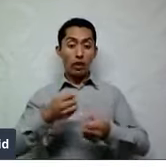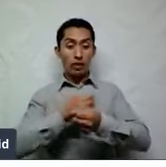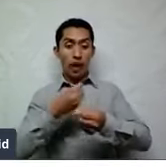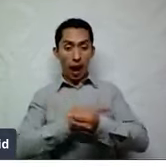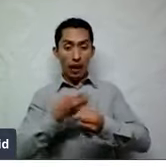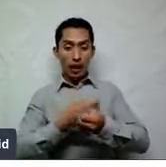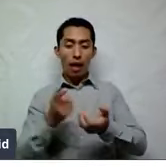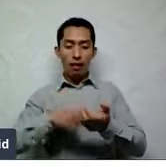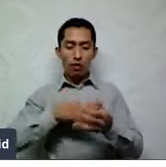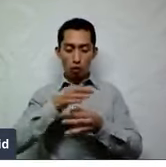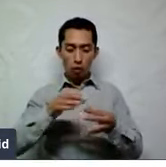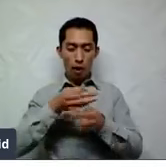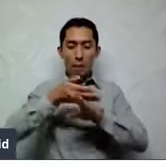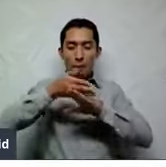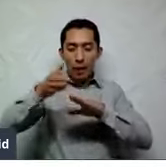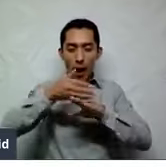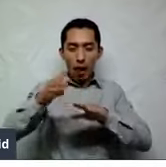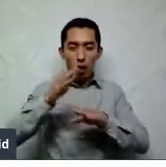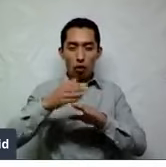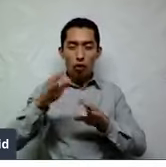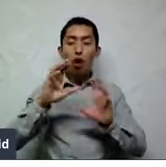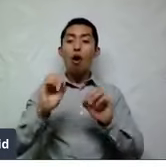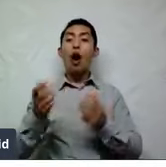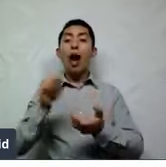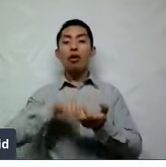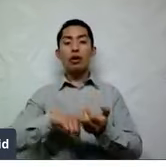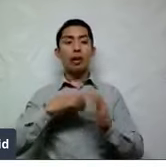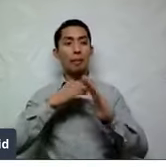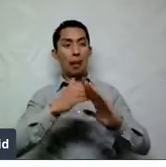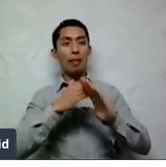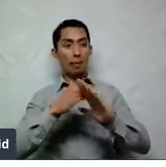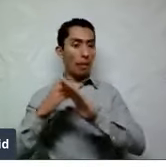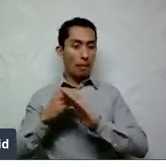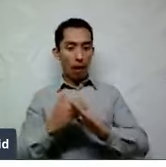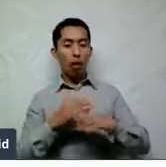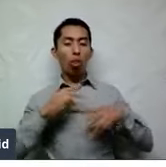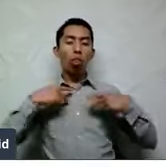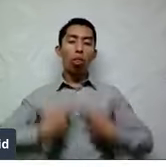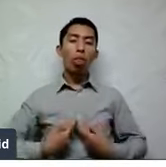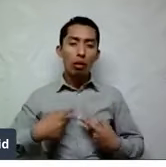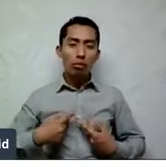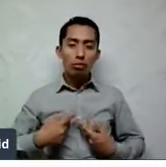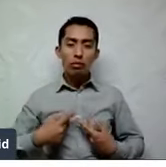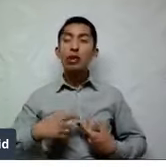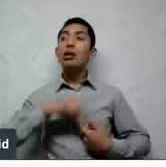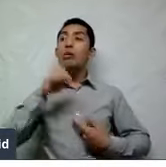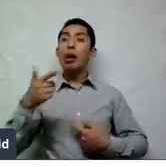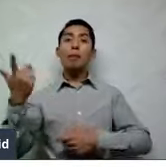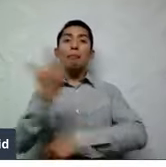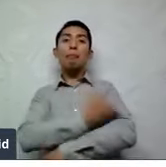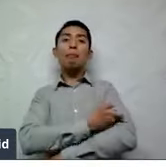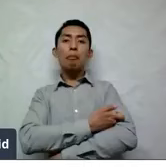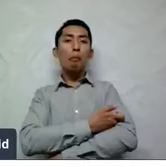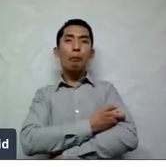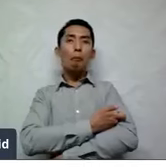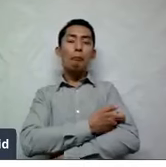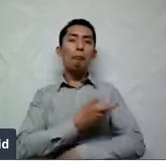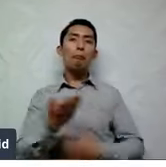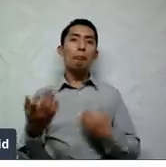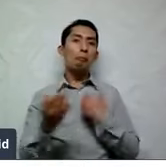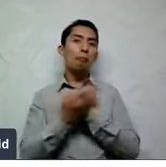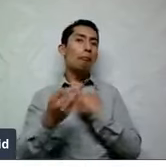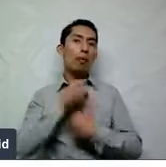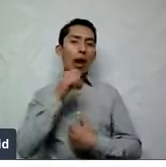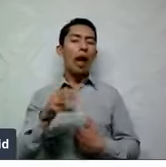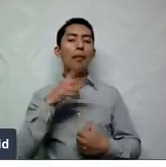bajos o con los anticuerpos debilitados, es como ponerle agua. Entonces, mejor